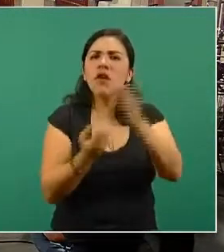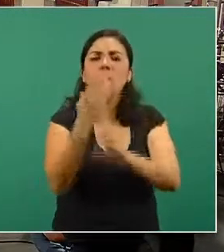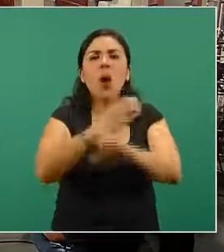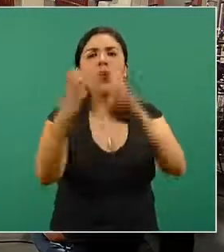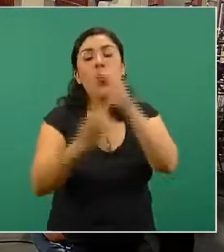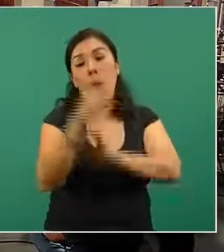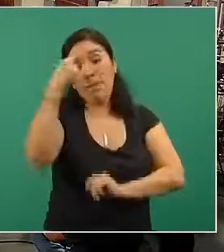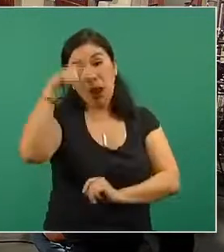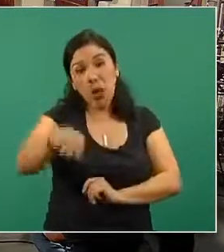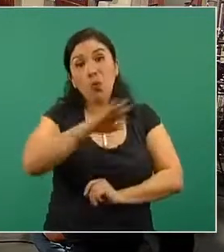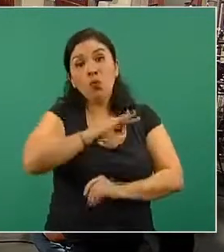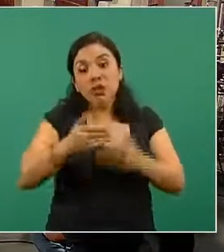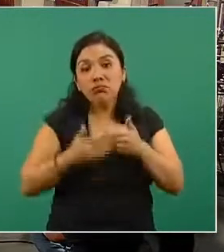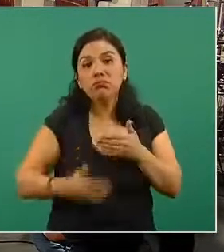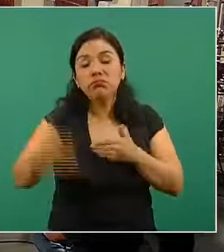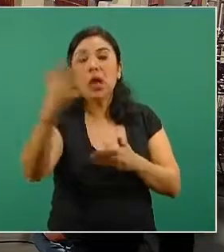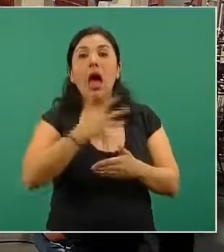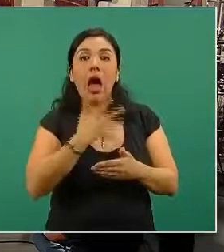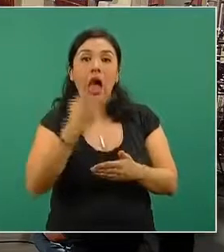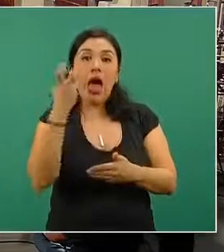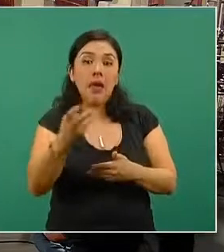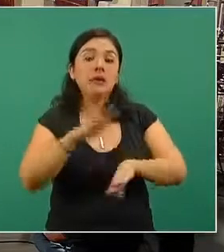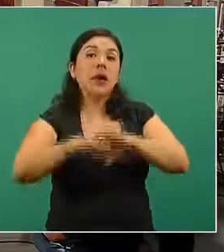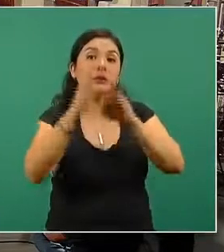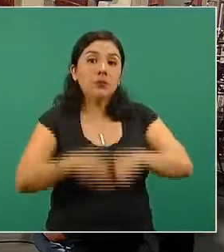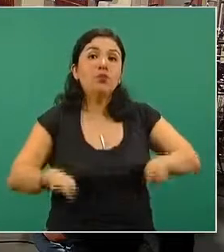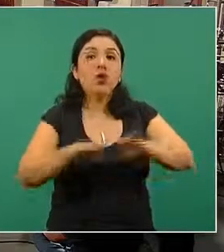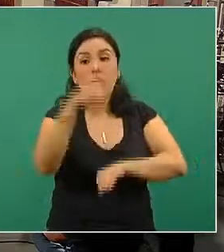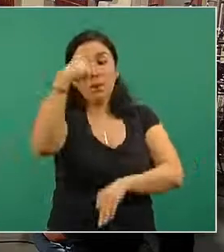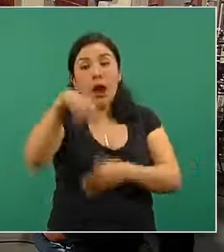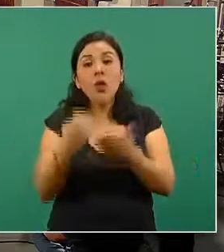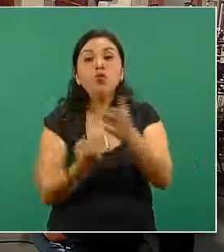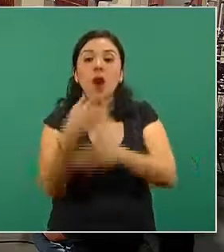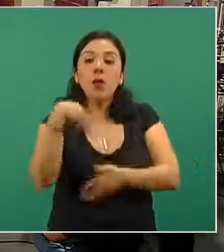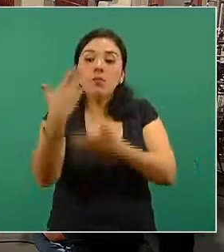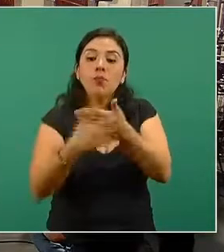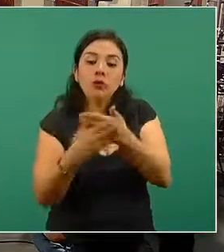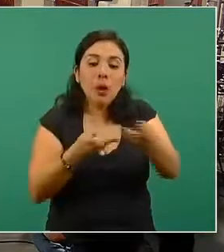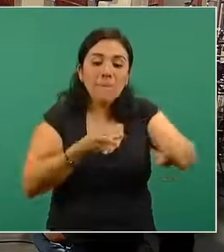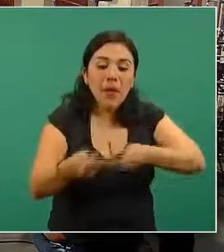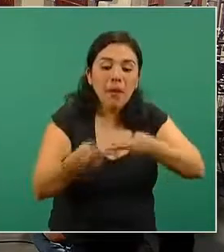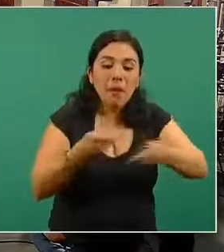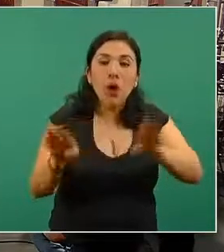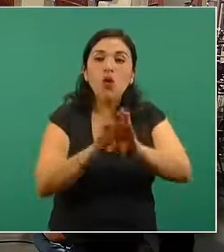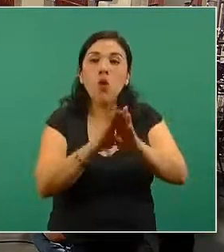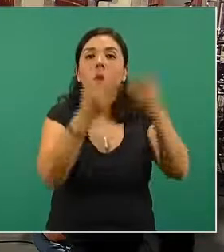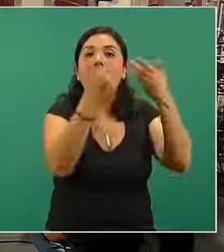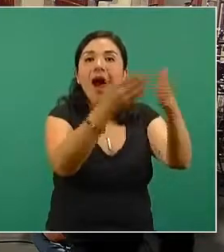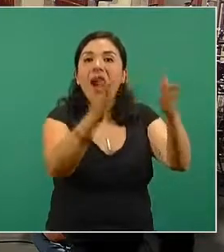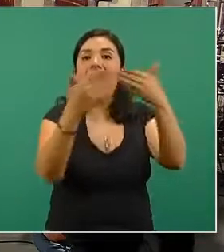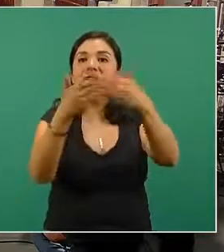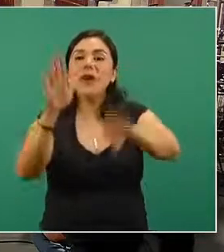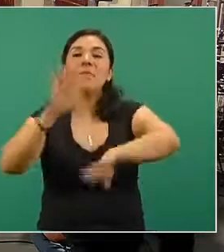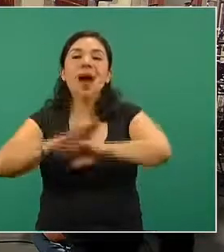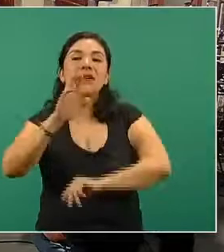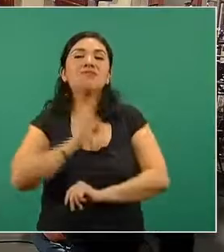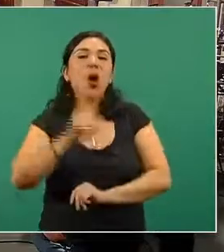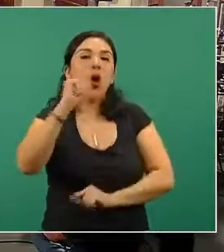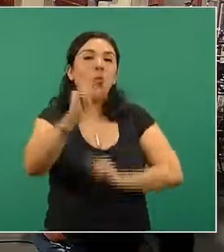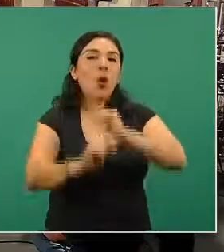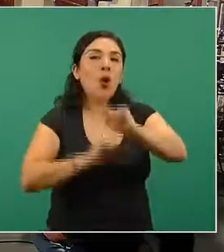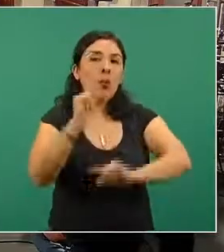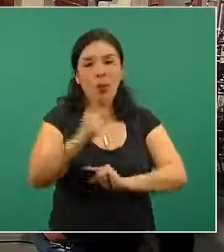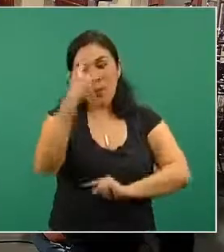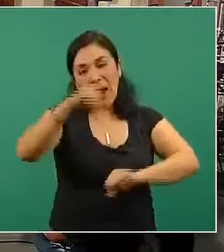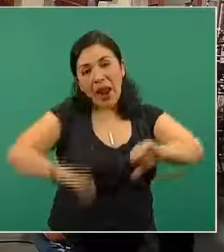y que seguramente tendrán un peso importante en las nuevas estrategias para ir abriendo o teniendo cada vez una apertura de las